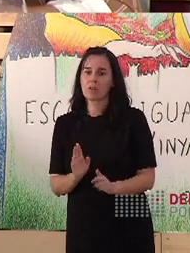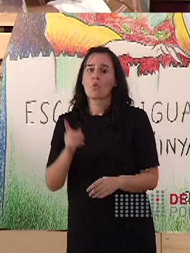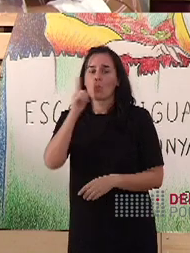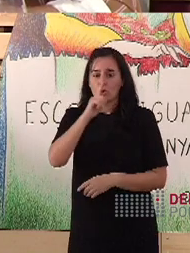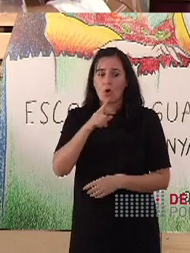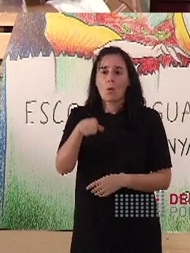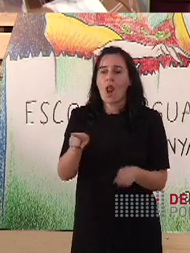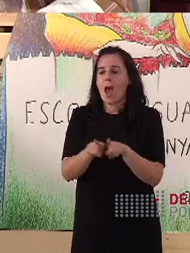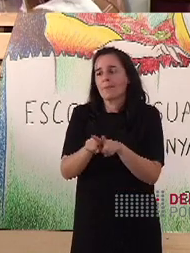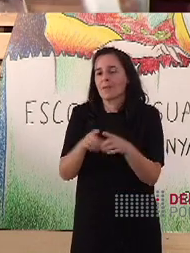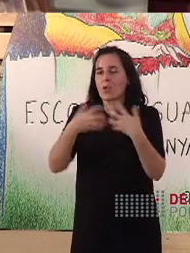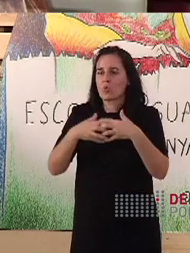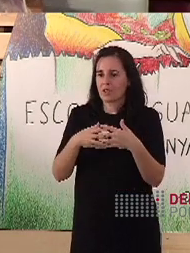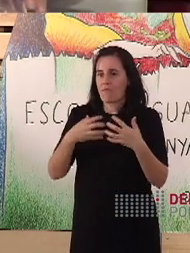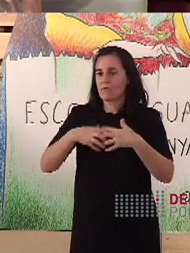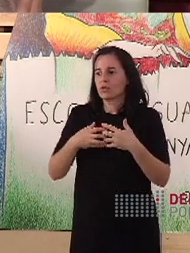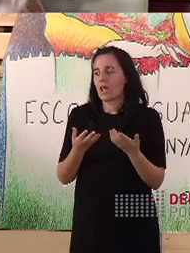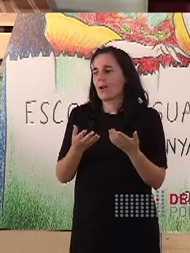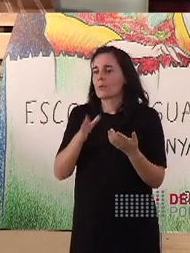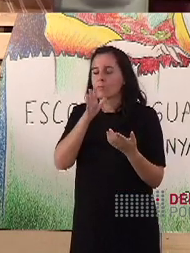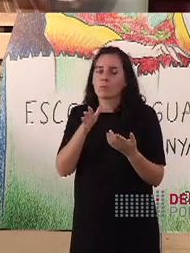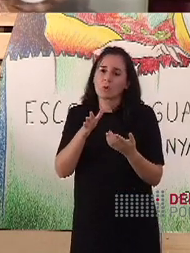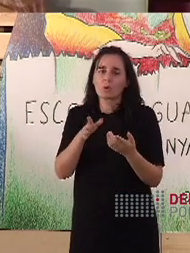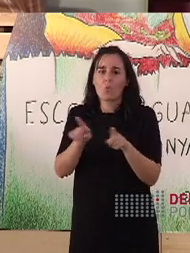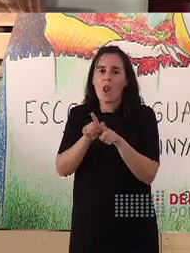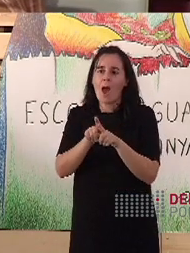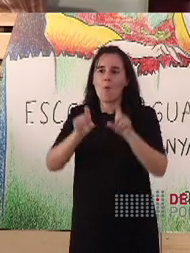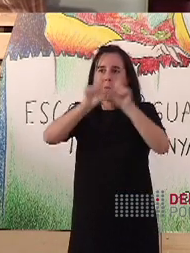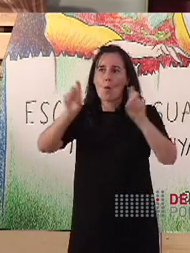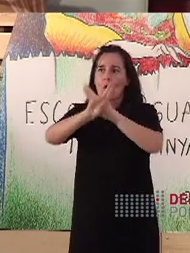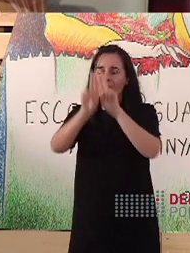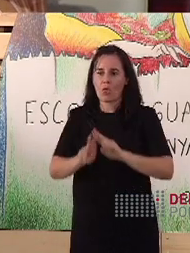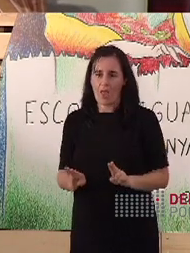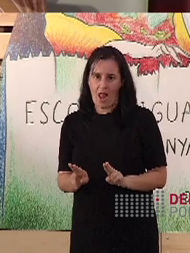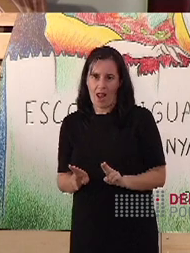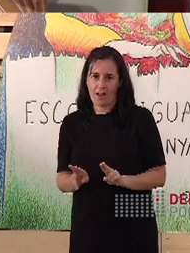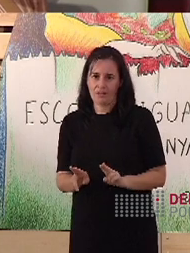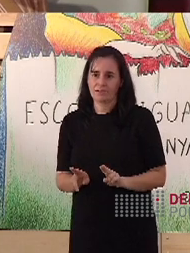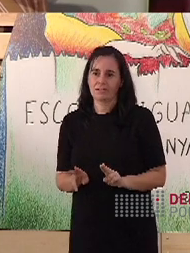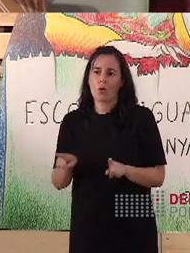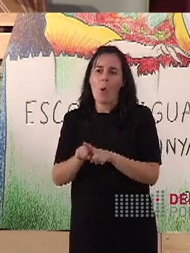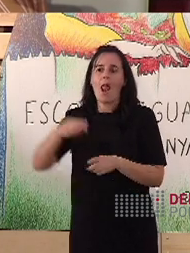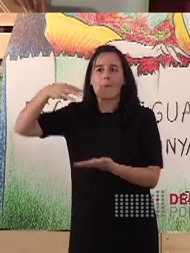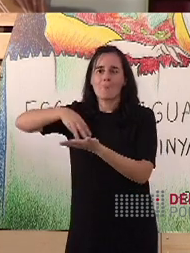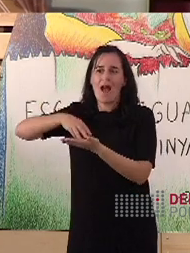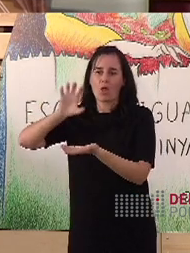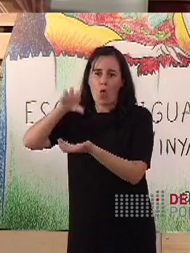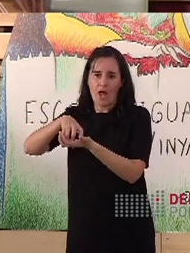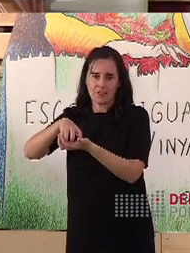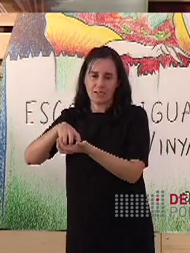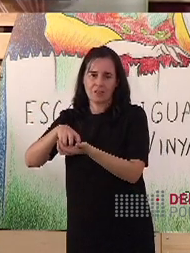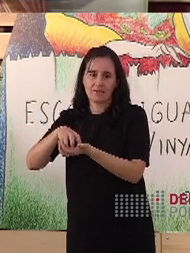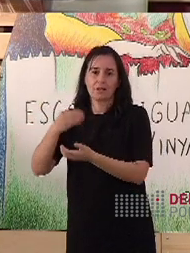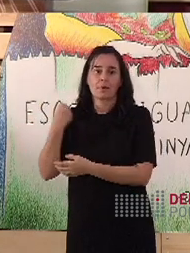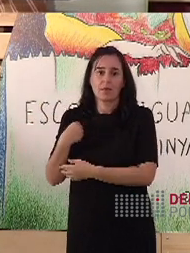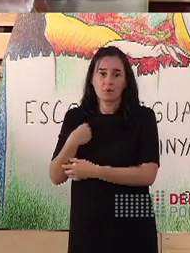industria que funciona coa racionalidade dunha multinacional, como McDonald's, dicía a profesora Rosa Cobo. Deixou clara a relación que existe